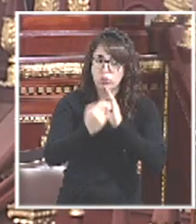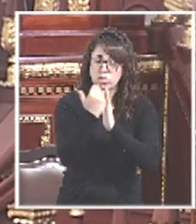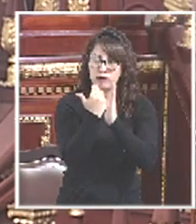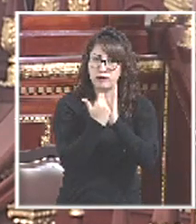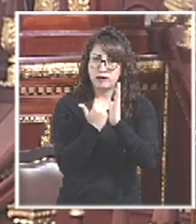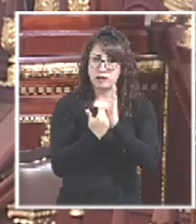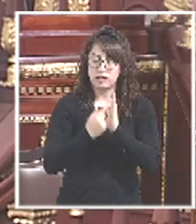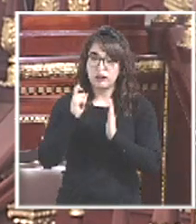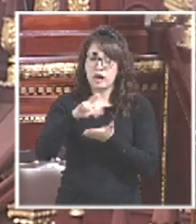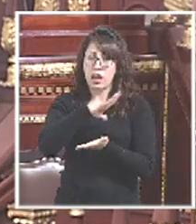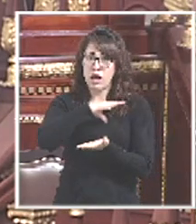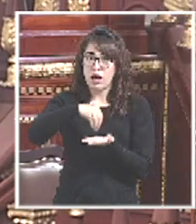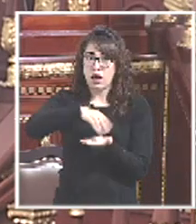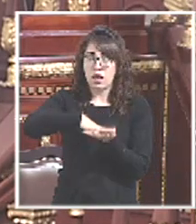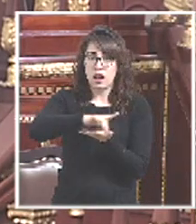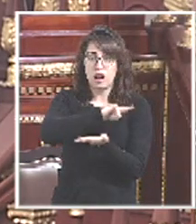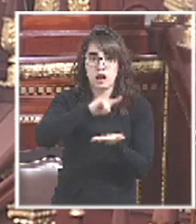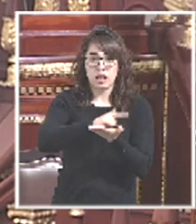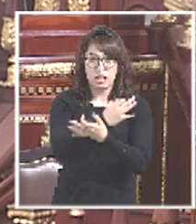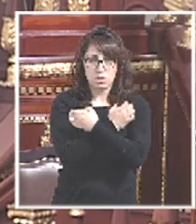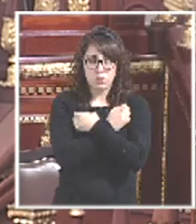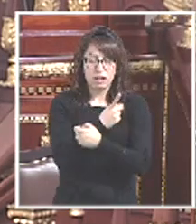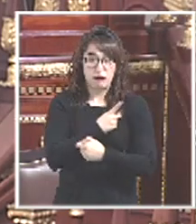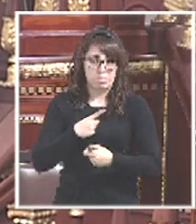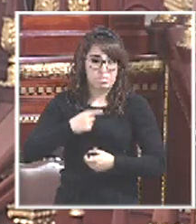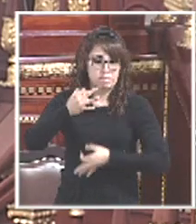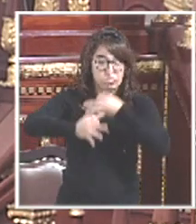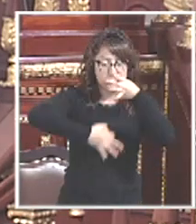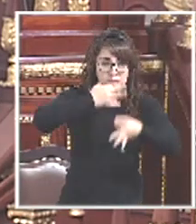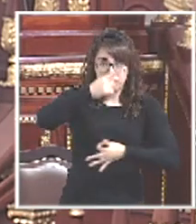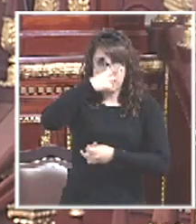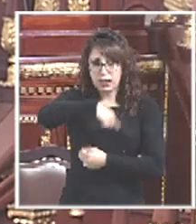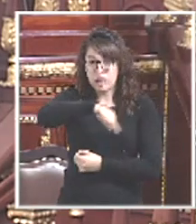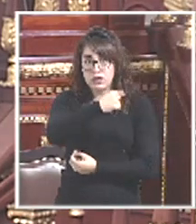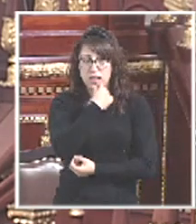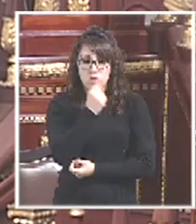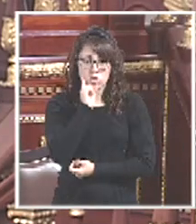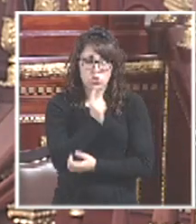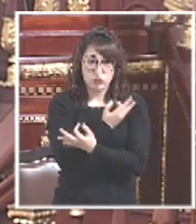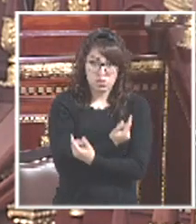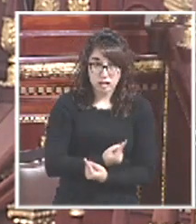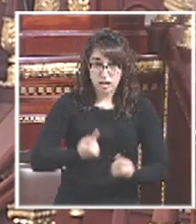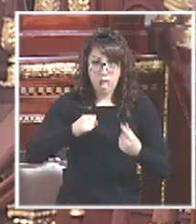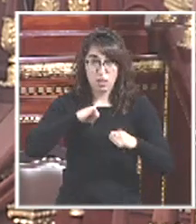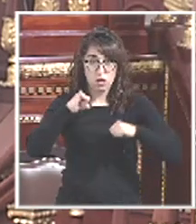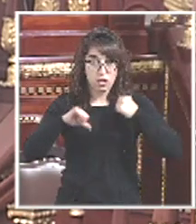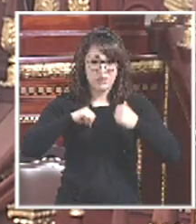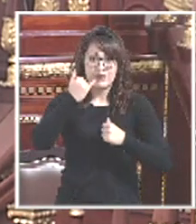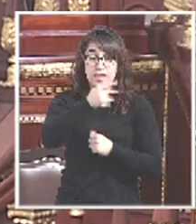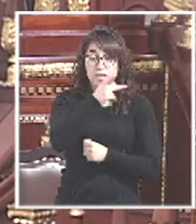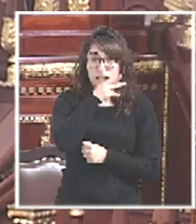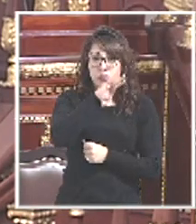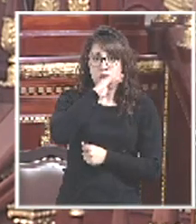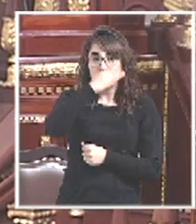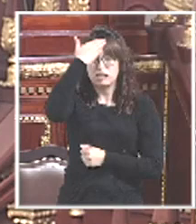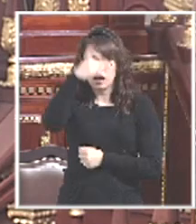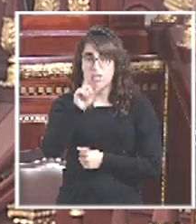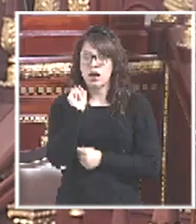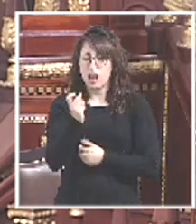y difundámoslas para que las niñas, niños, adolescentes y sus padres sepan qué hacer y cómo actuar.